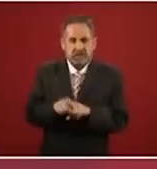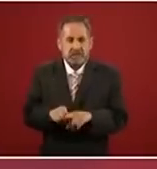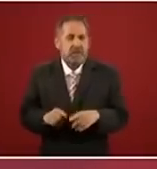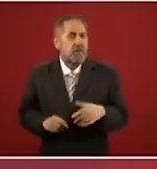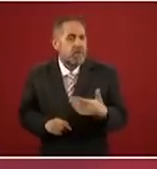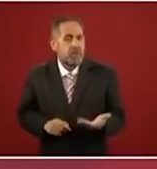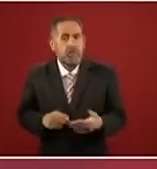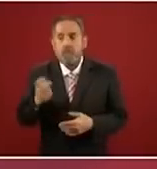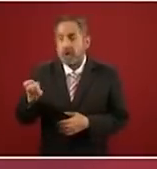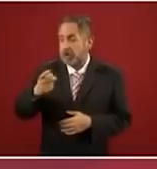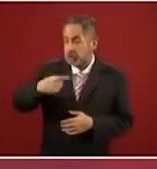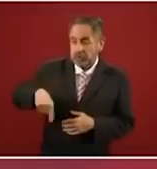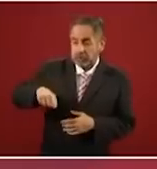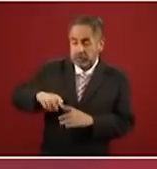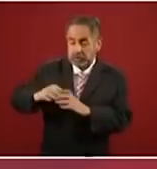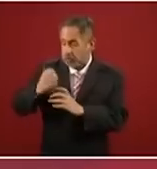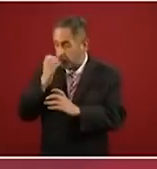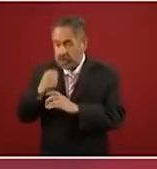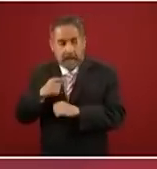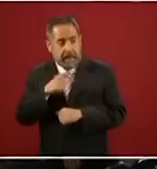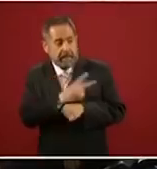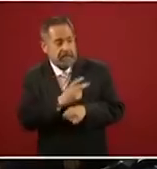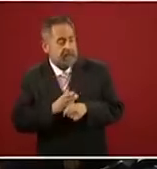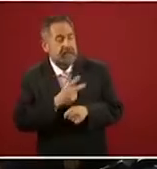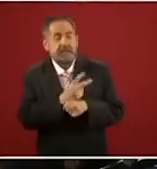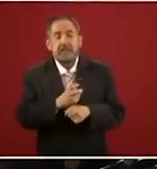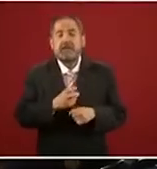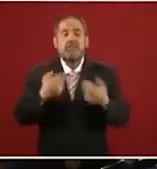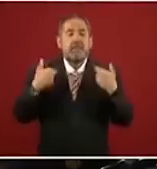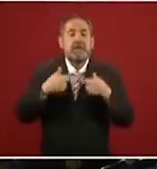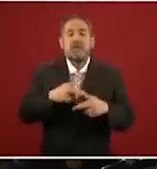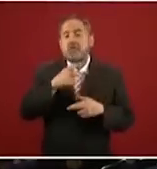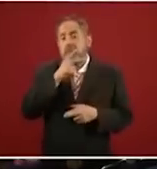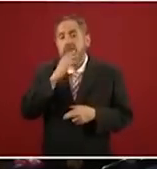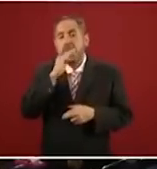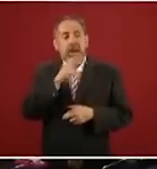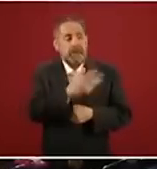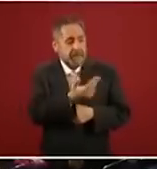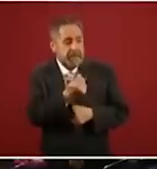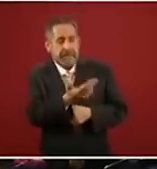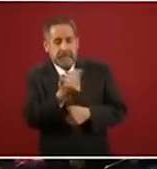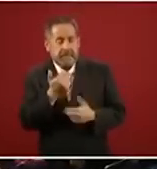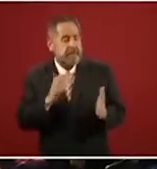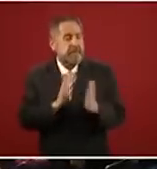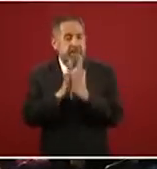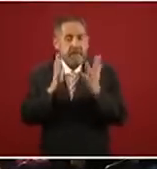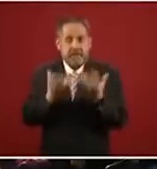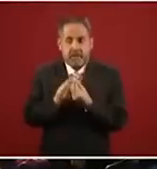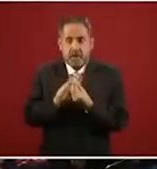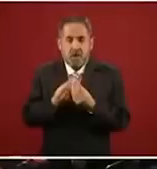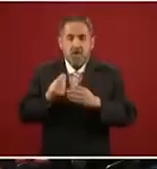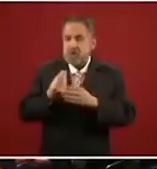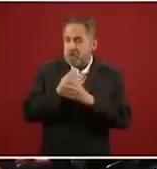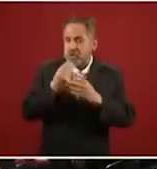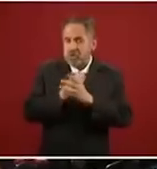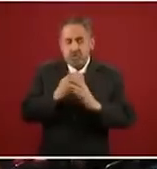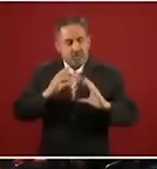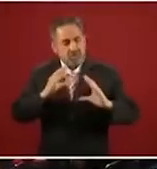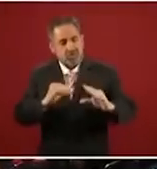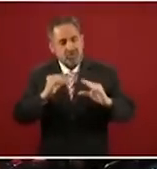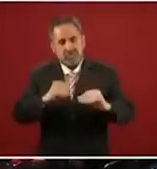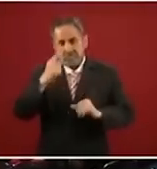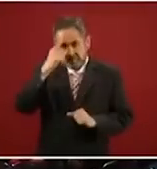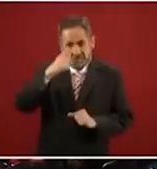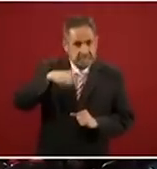madres y padres de familia a tutores a participar en la escuela en muchos cursos que les ayuden precisamente